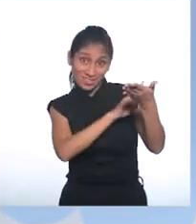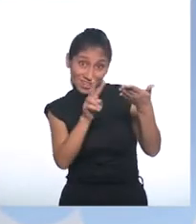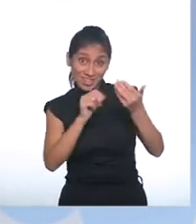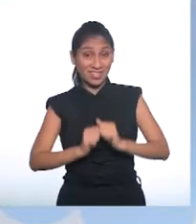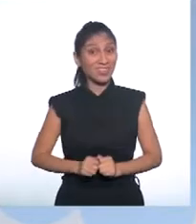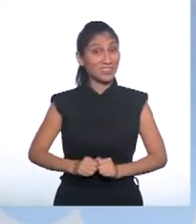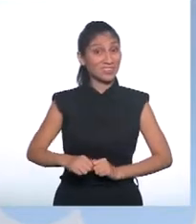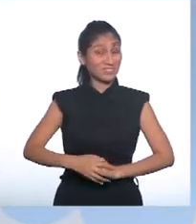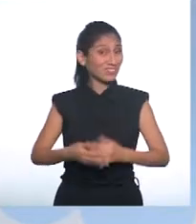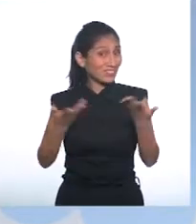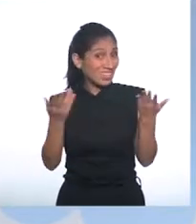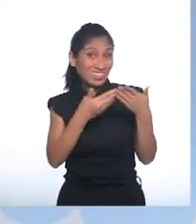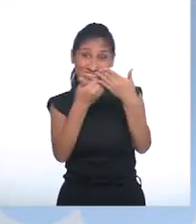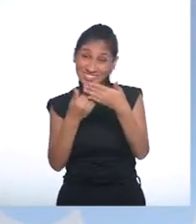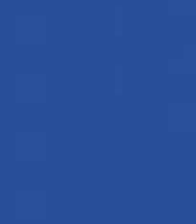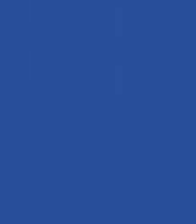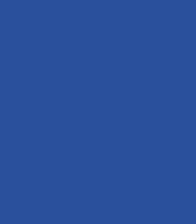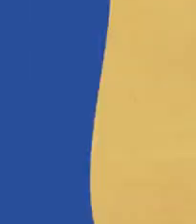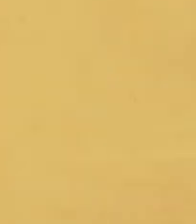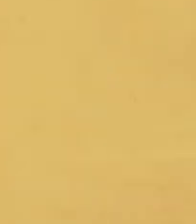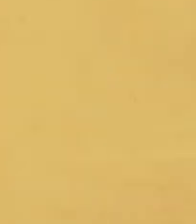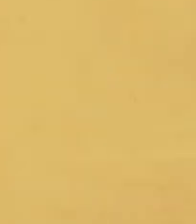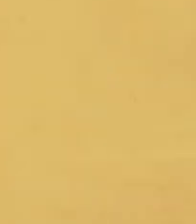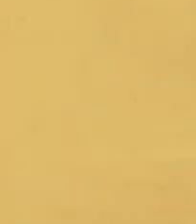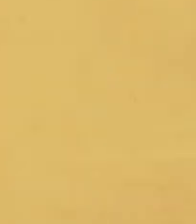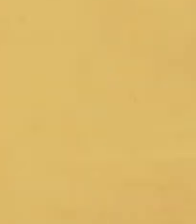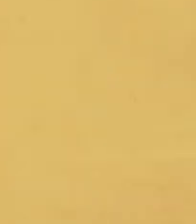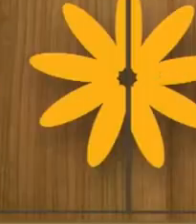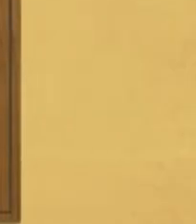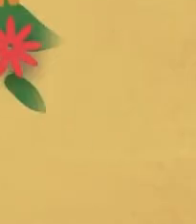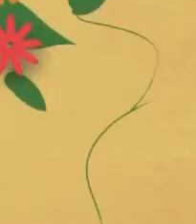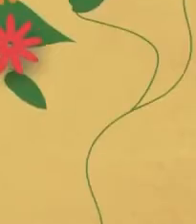hagan. ¡Leamos juntos!